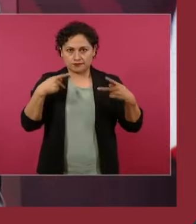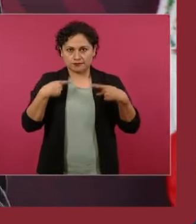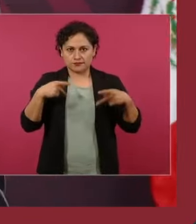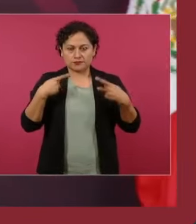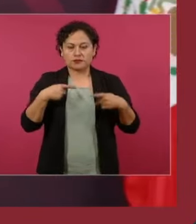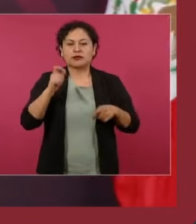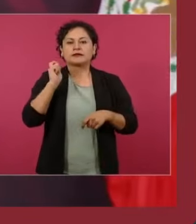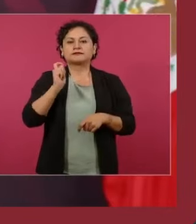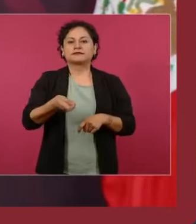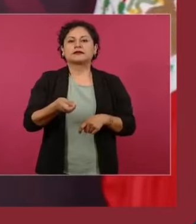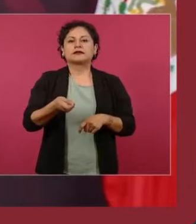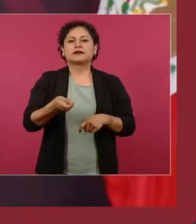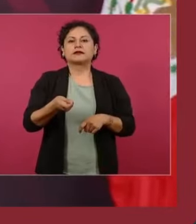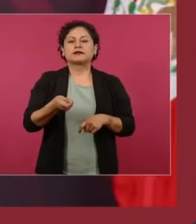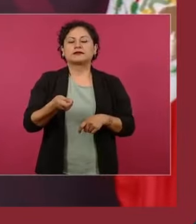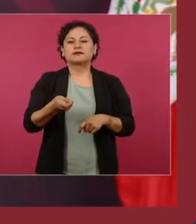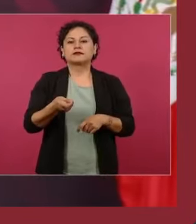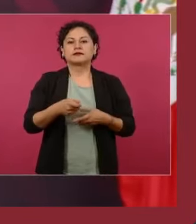de